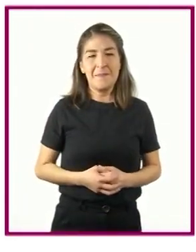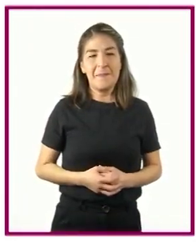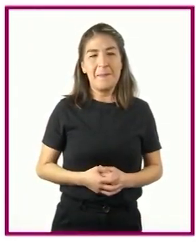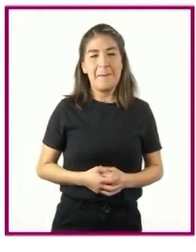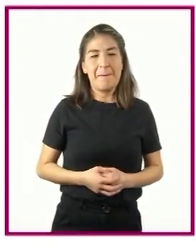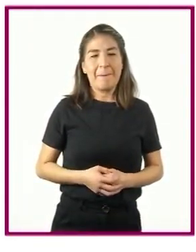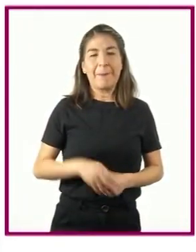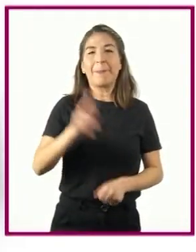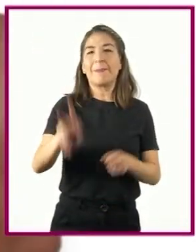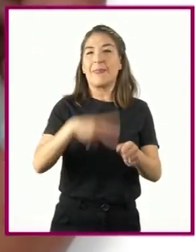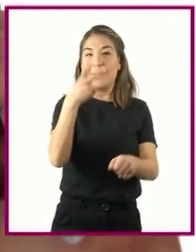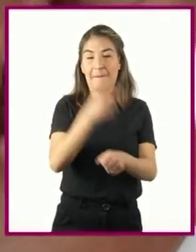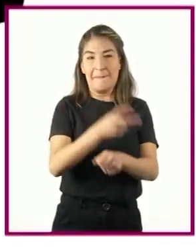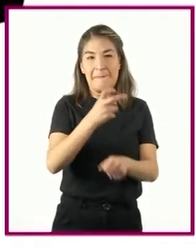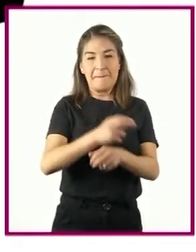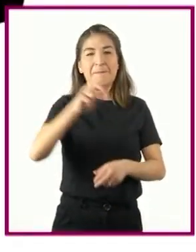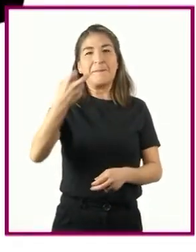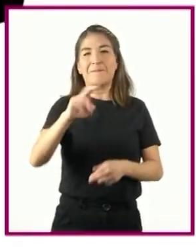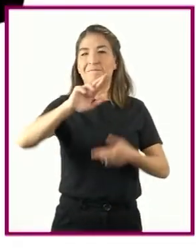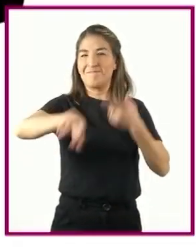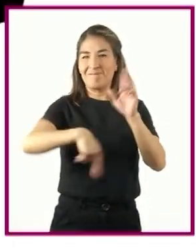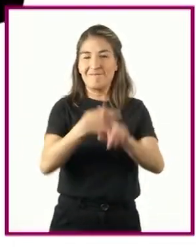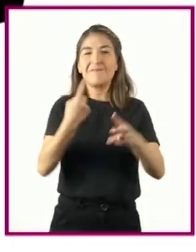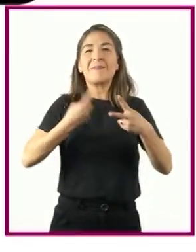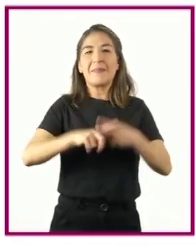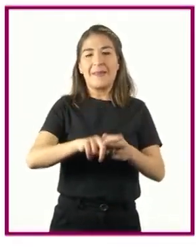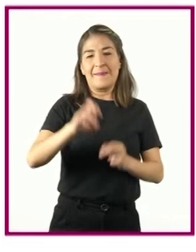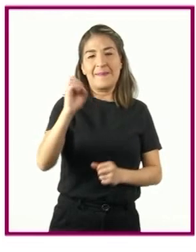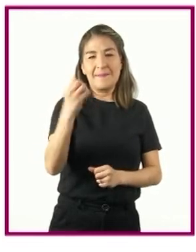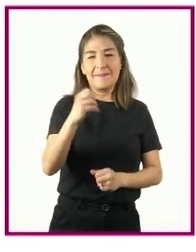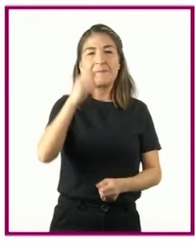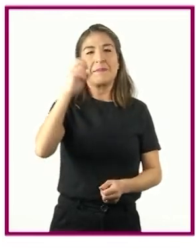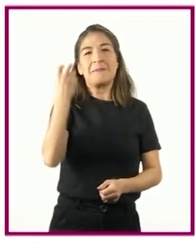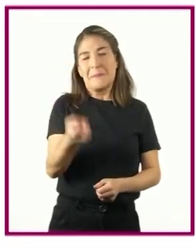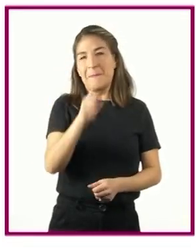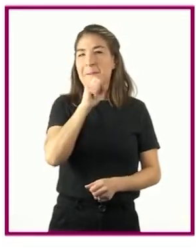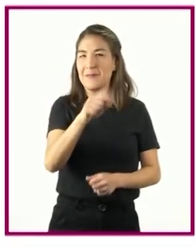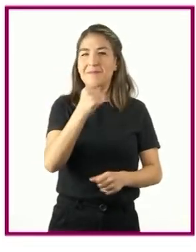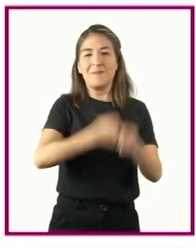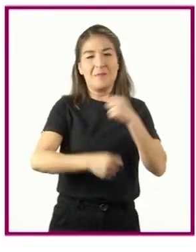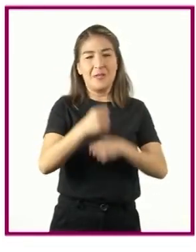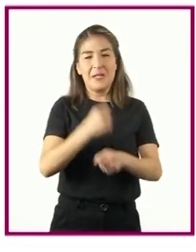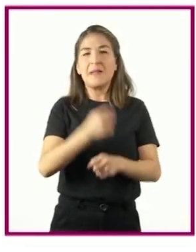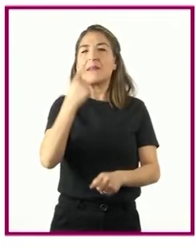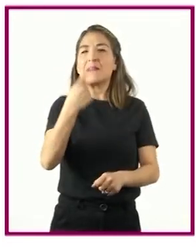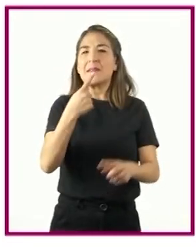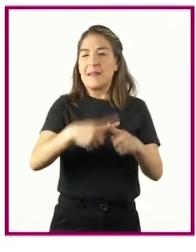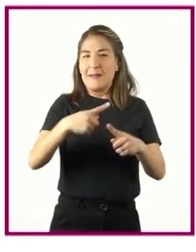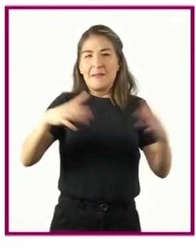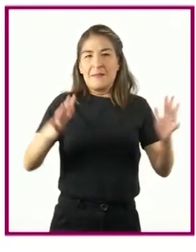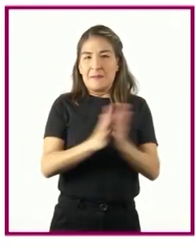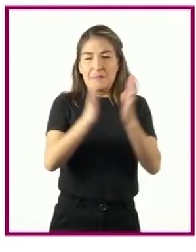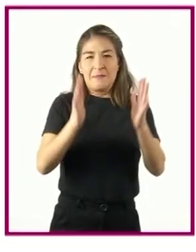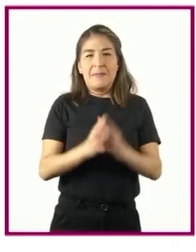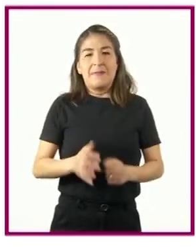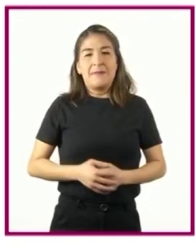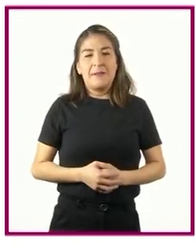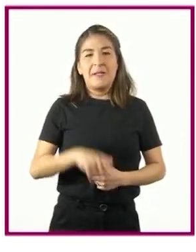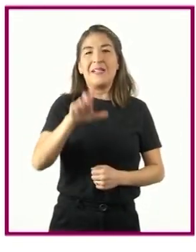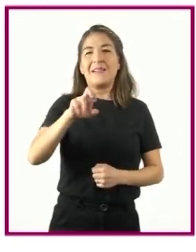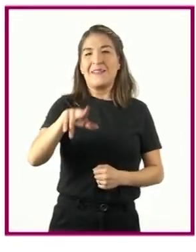La segunda etapa de la revolución se inicia en octubre del mismo año, con la participación de